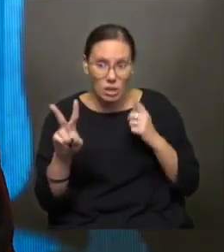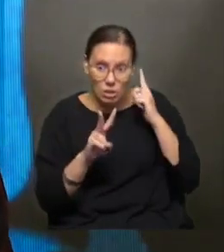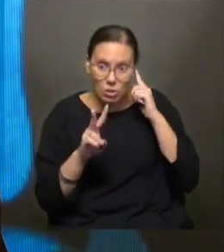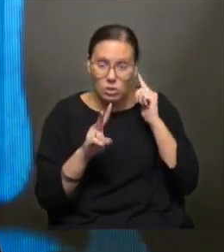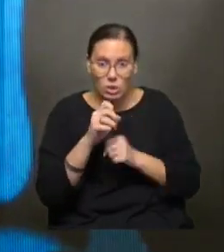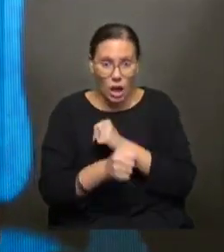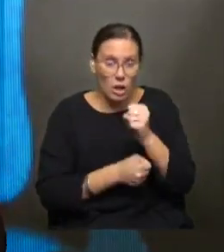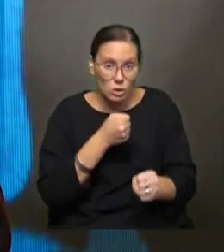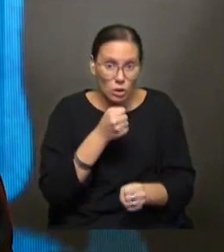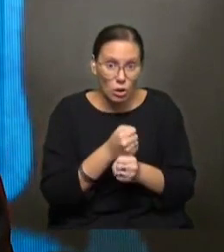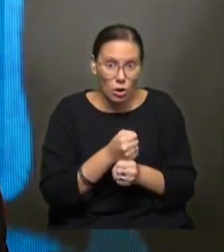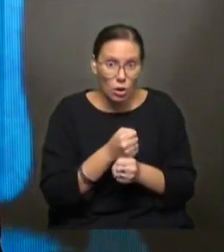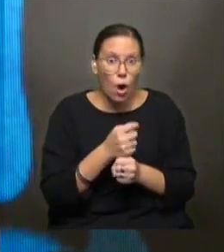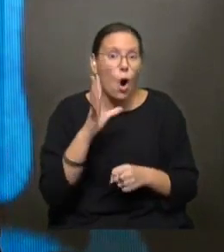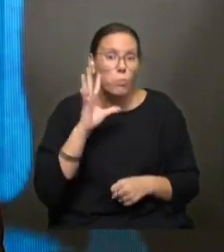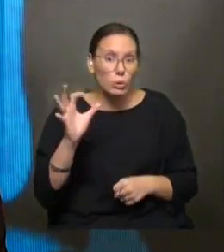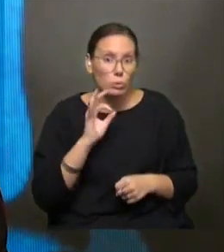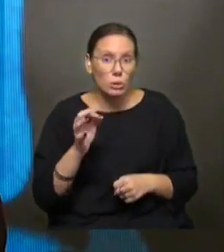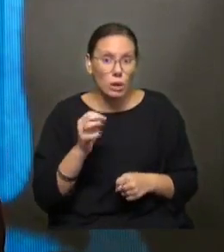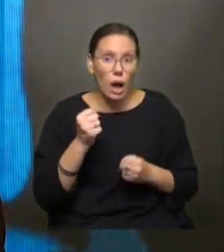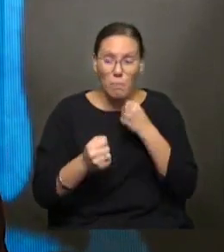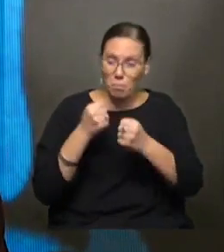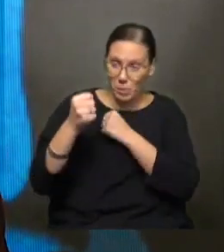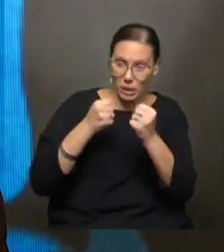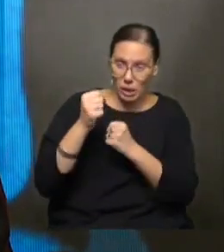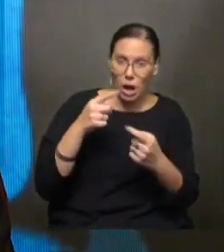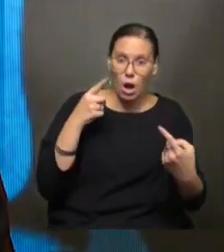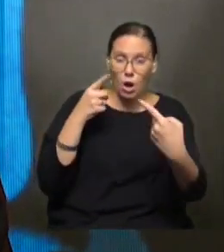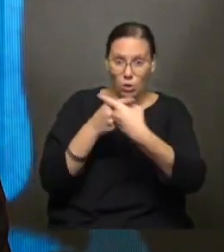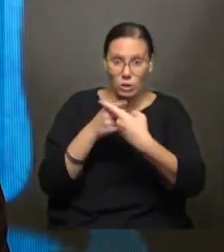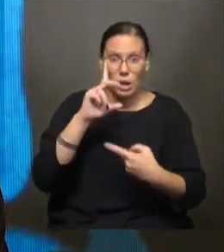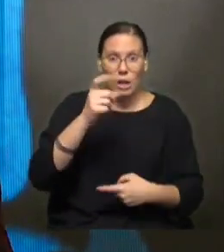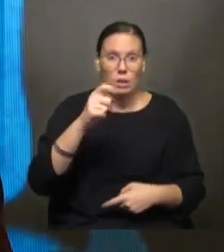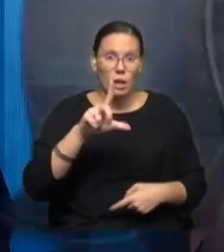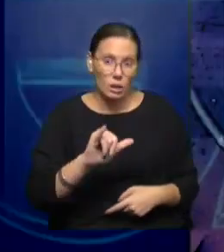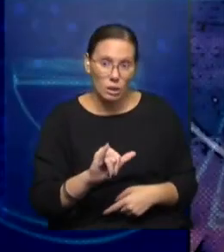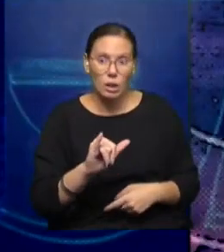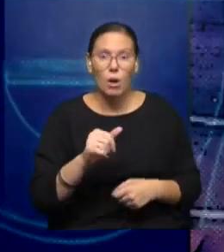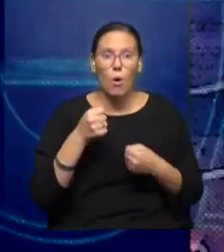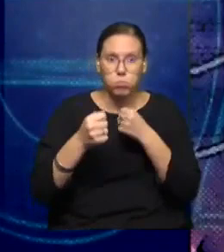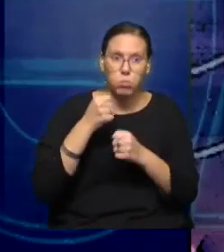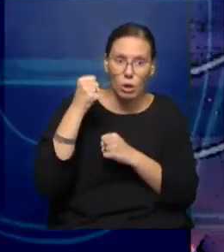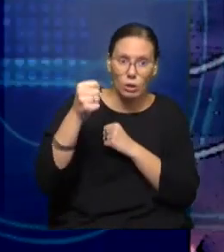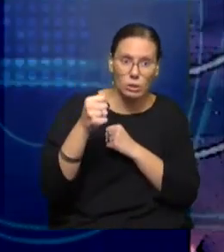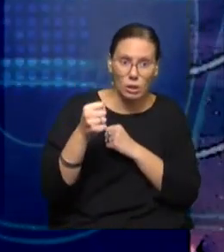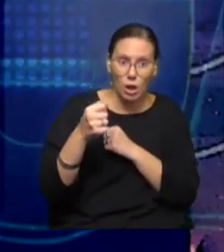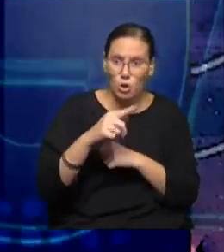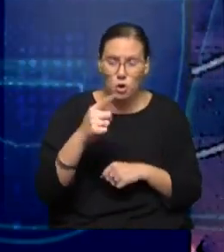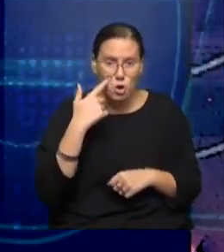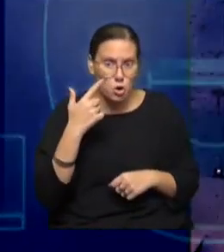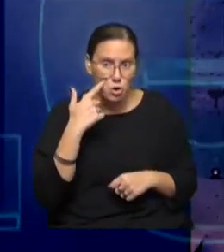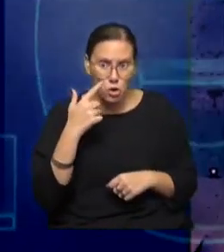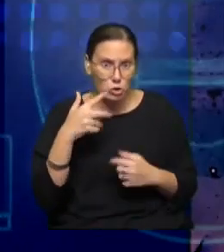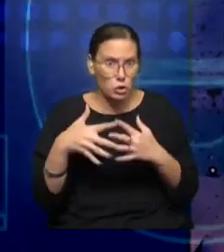tenía 22 años cuando tuvo la oportunidad de tener esa pelea contra muham Ali siendo un boxeador desconocido